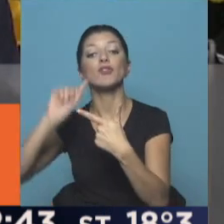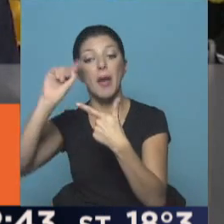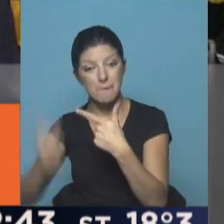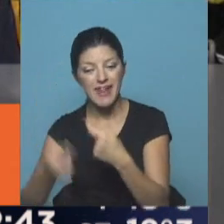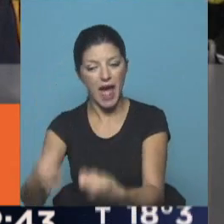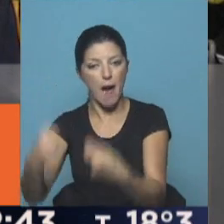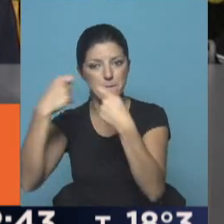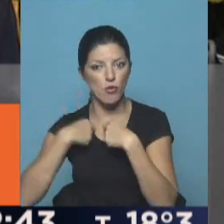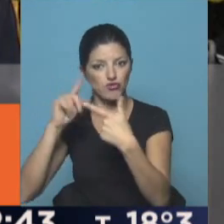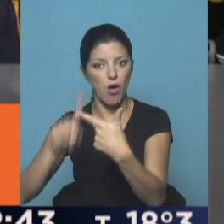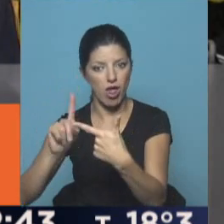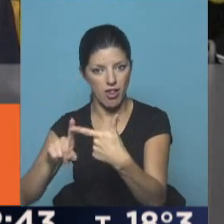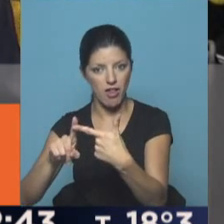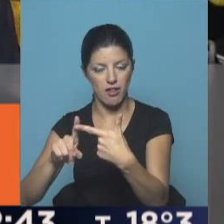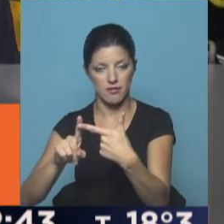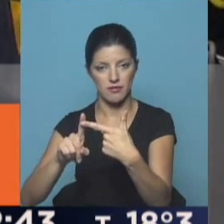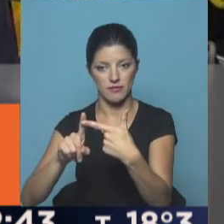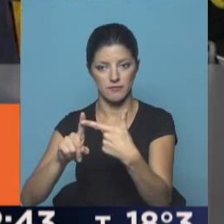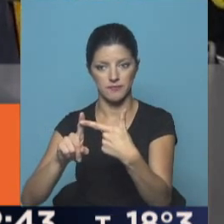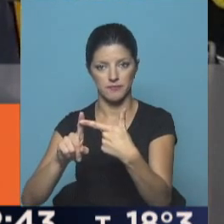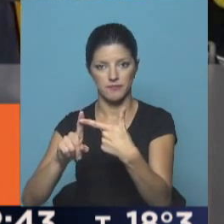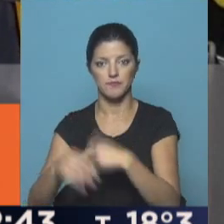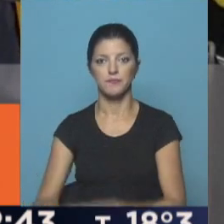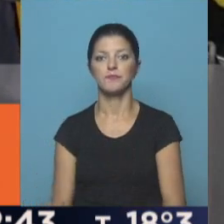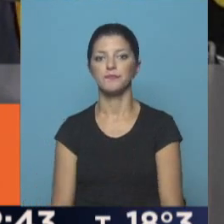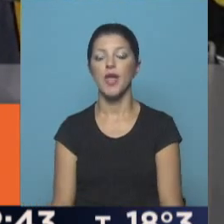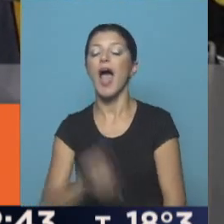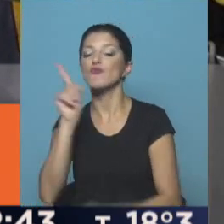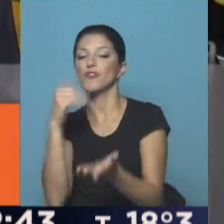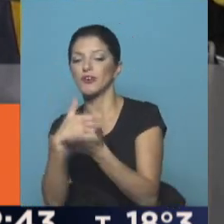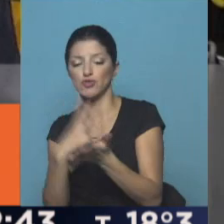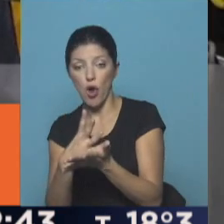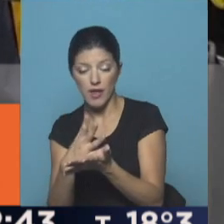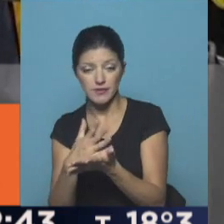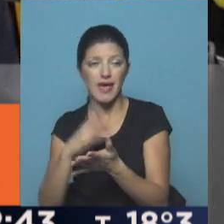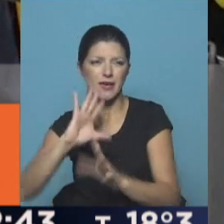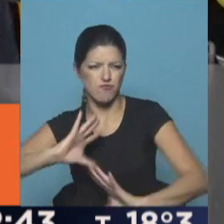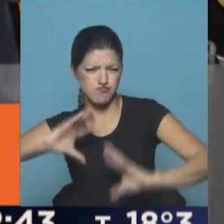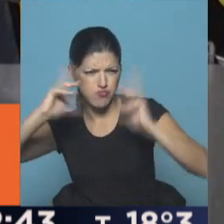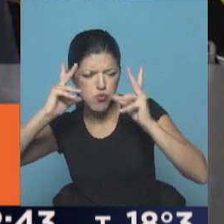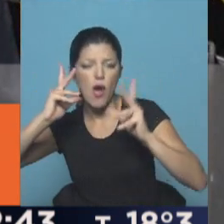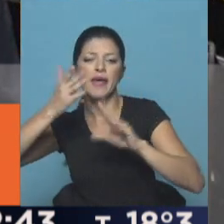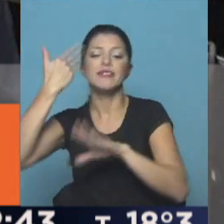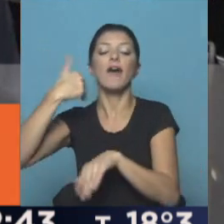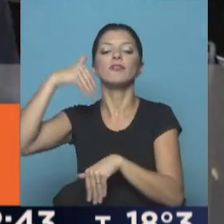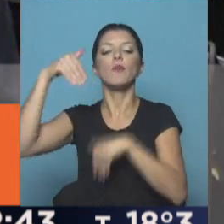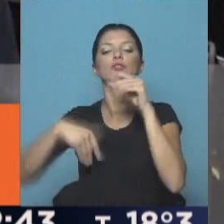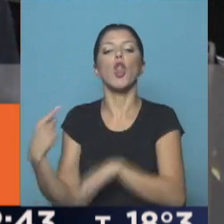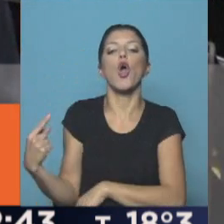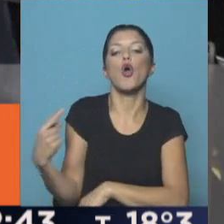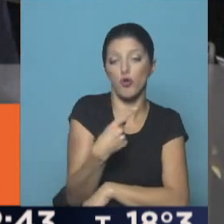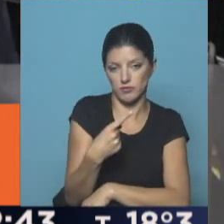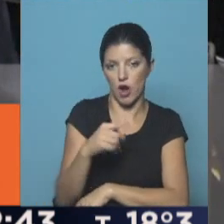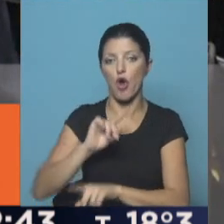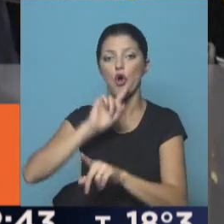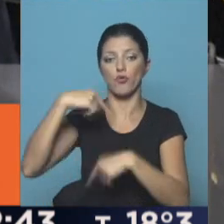el voto de algunos sectores indignados que habían votado en contra de la permanencia en la